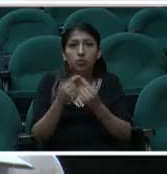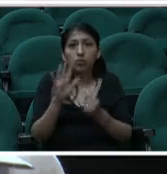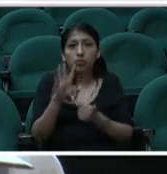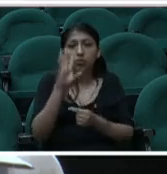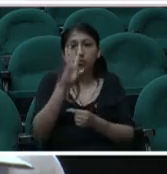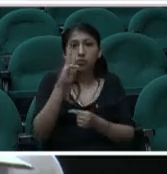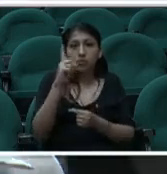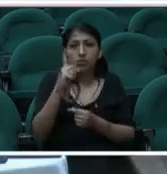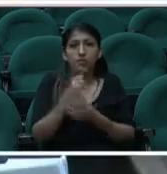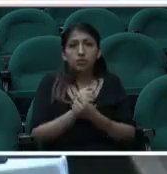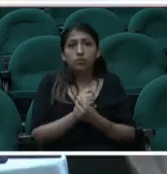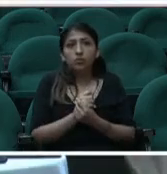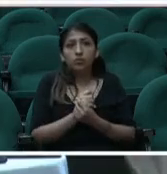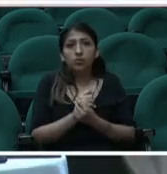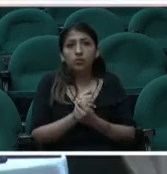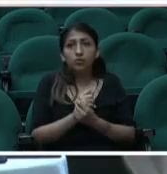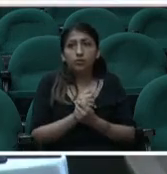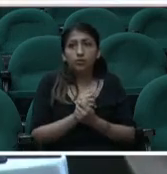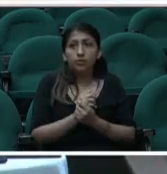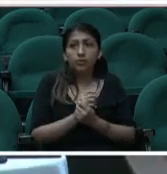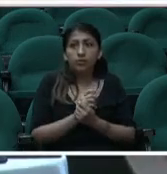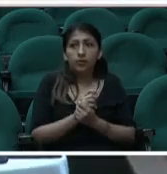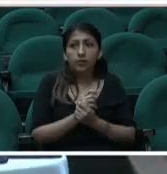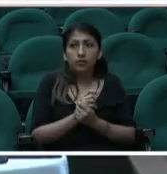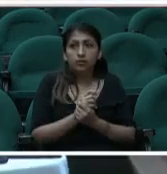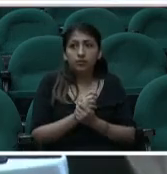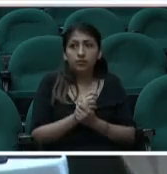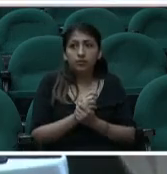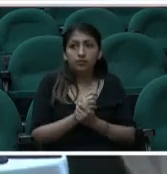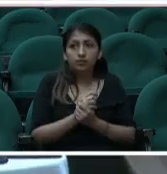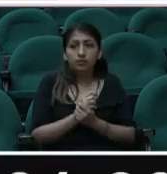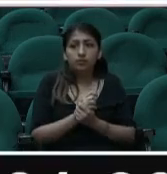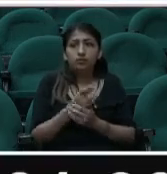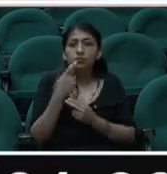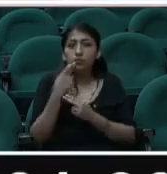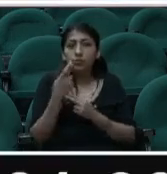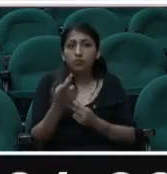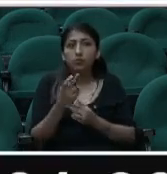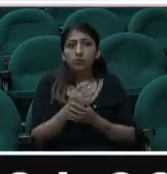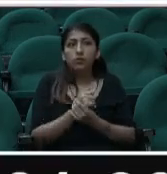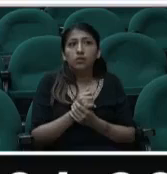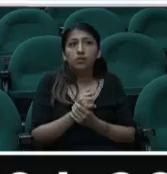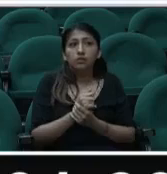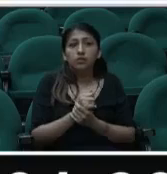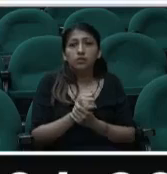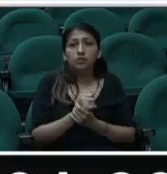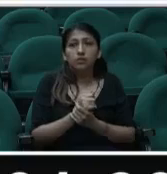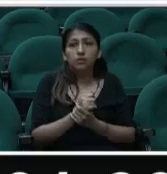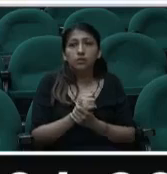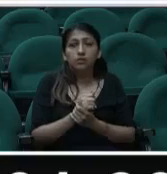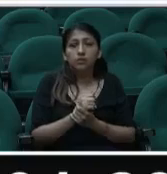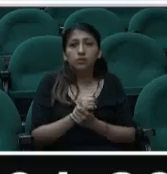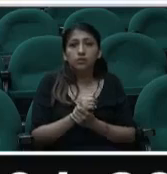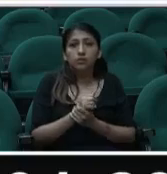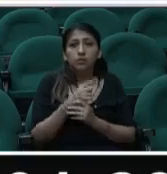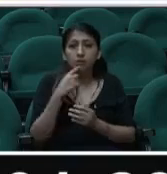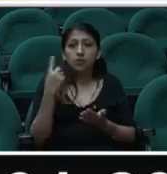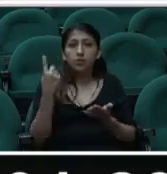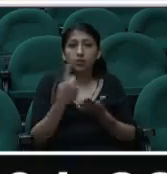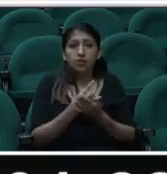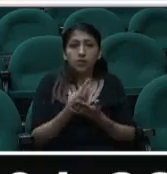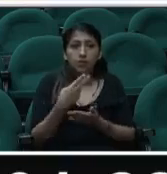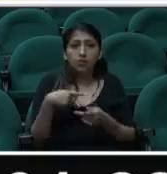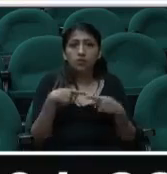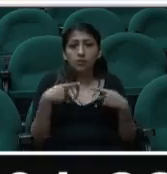partido político es el tiempo del candidato para la respuesta a un minuto con 30 segundos sin duda esas realidades que